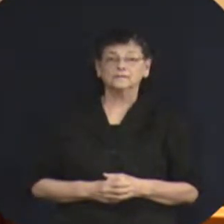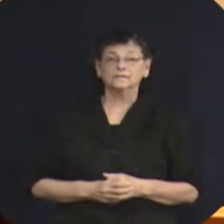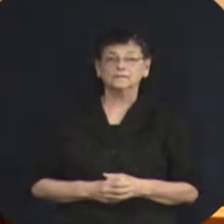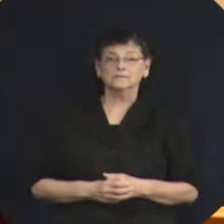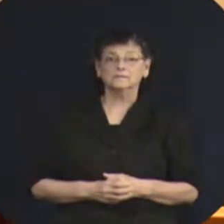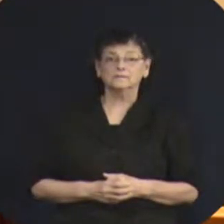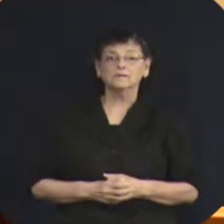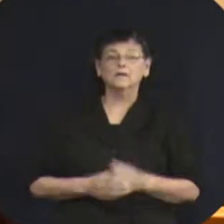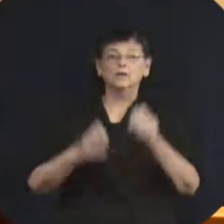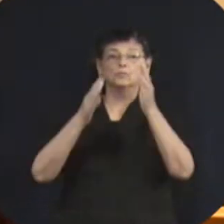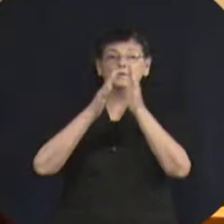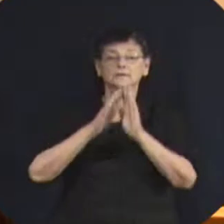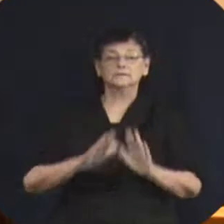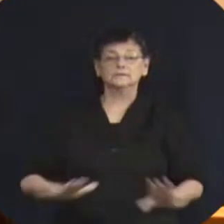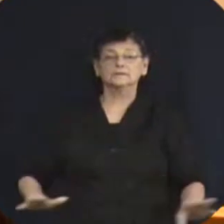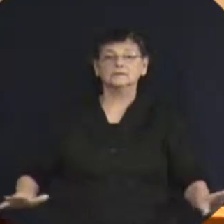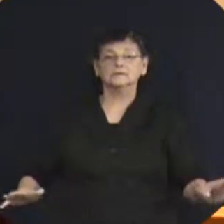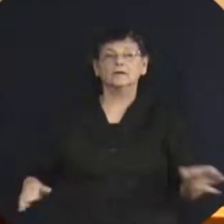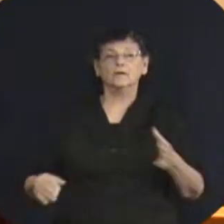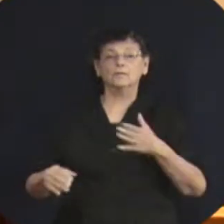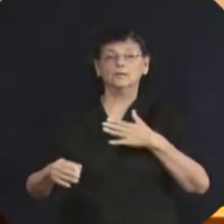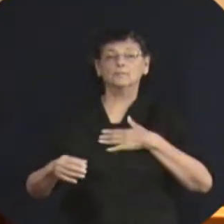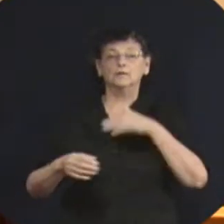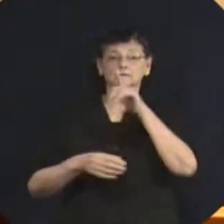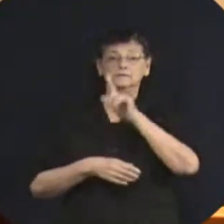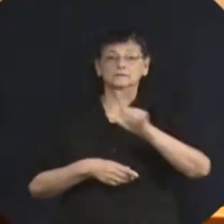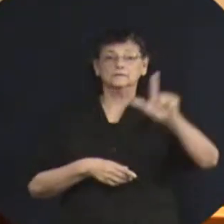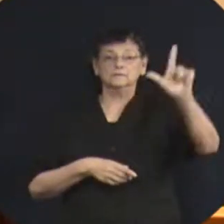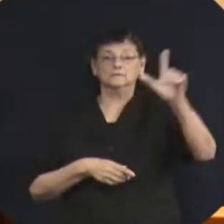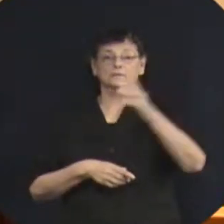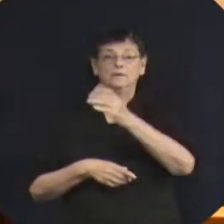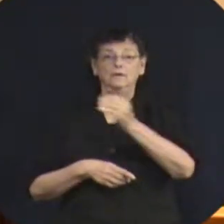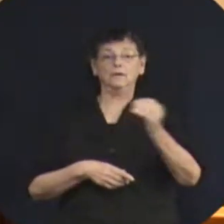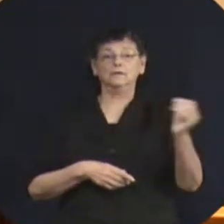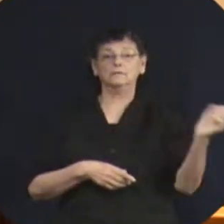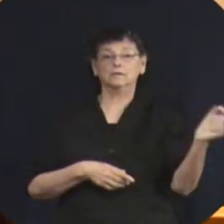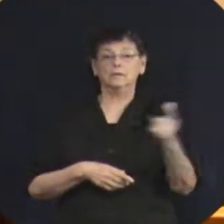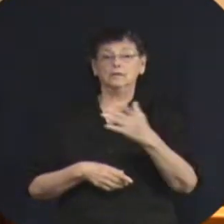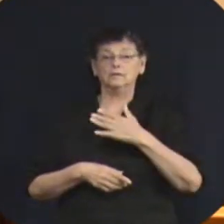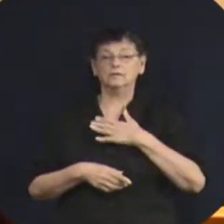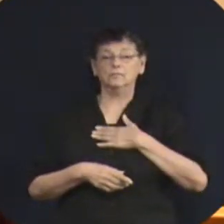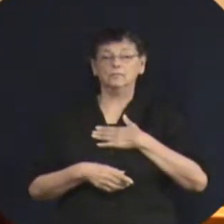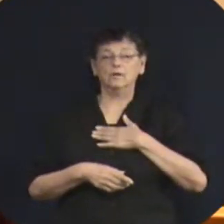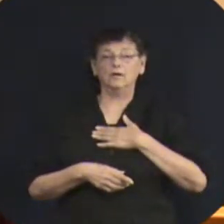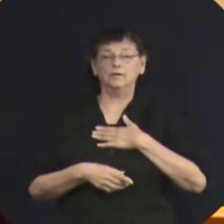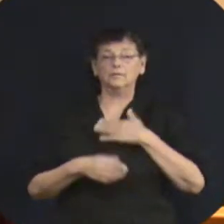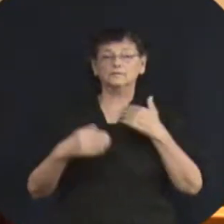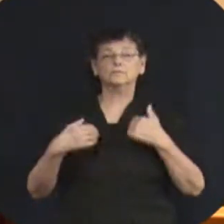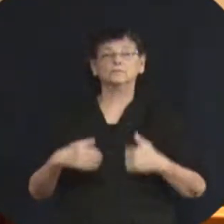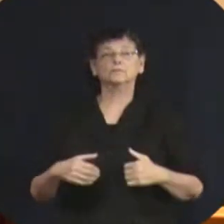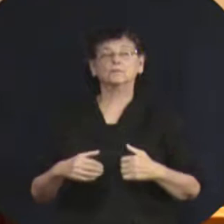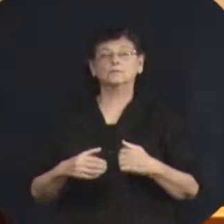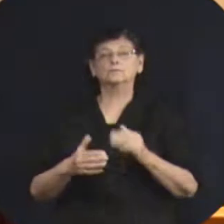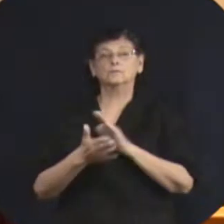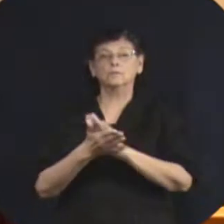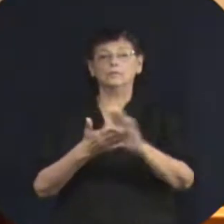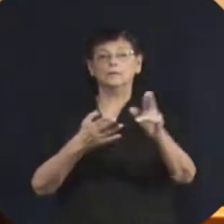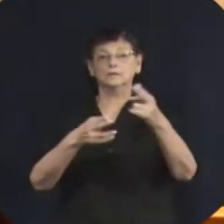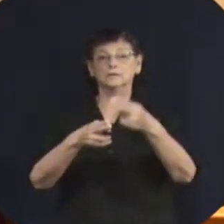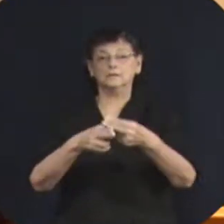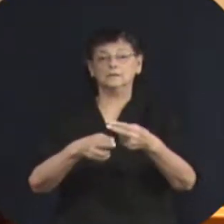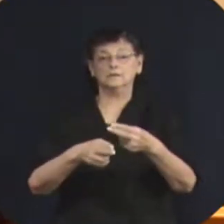Bendice, alma mía, al Señor, y todo mi ser a su santo nombre.